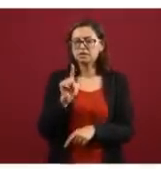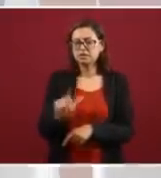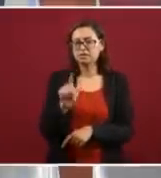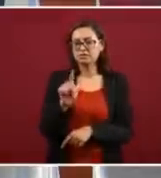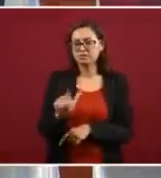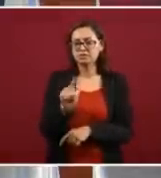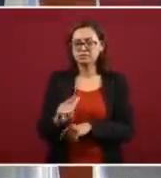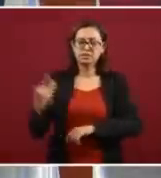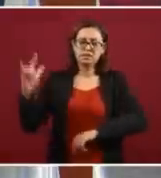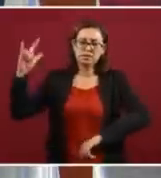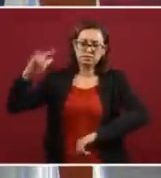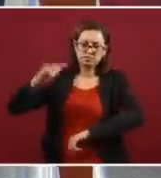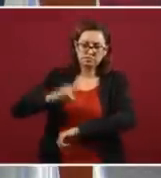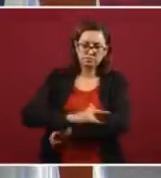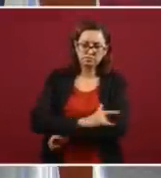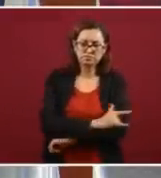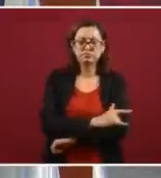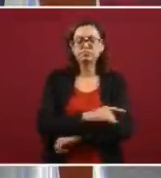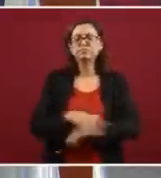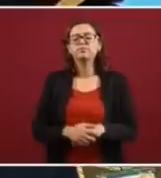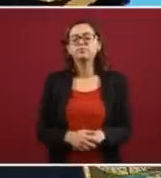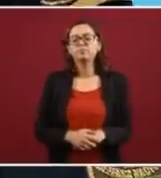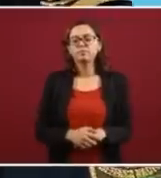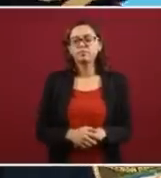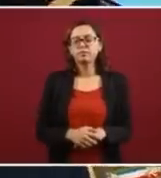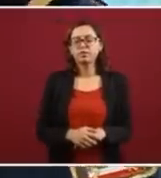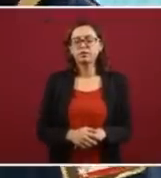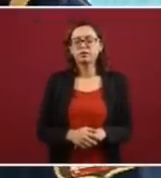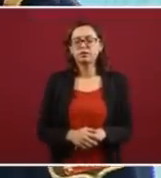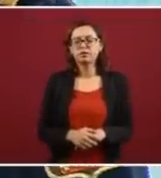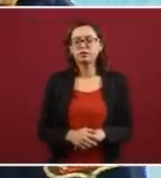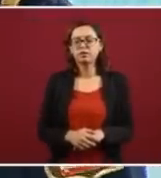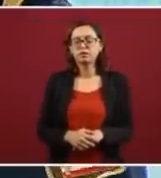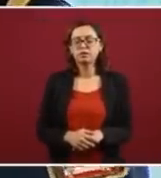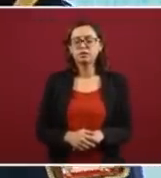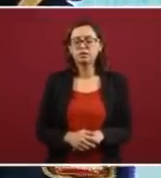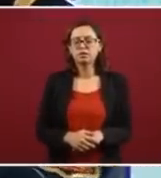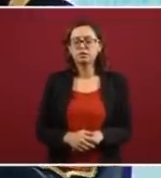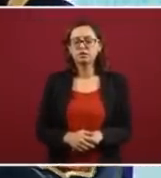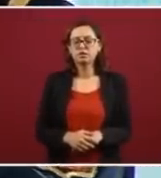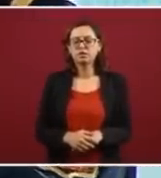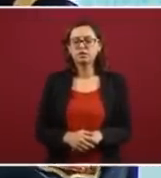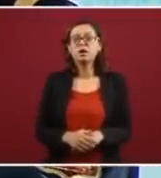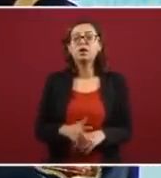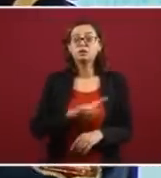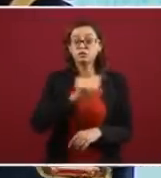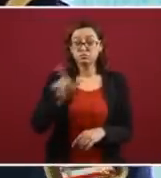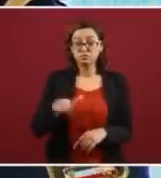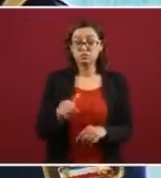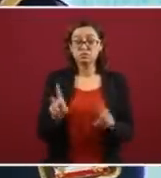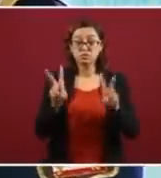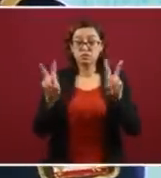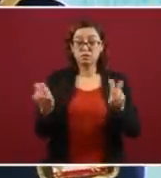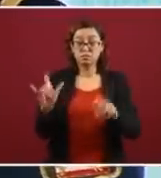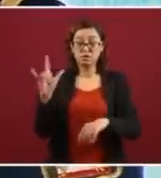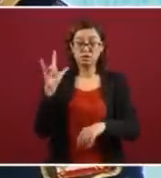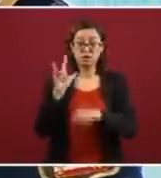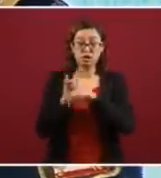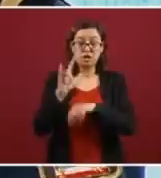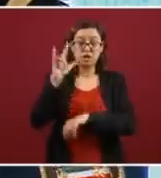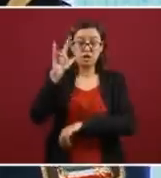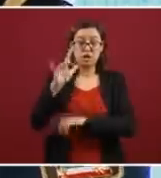aterrizaje. En la intercepción aérea, esta intercepción aérea se